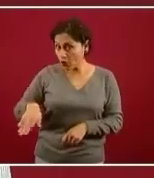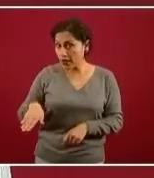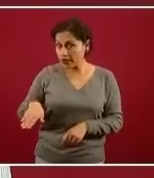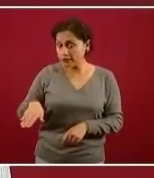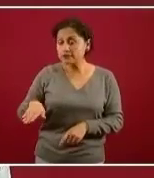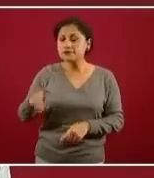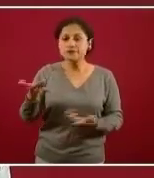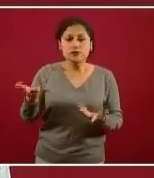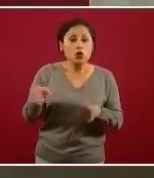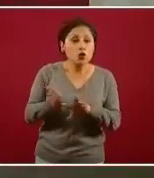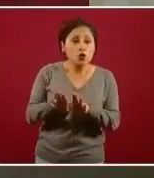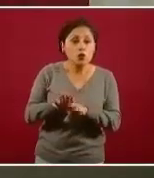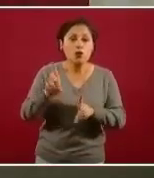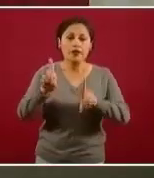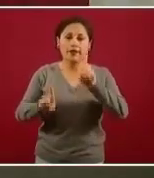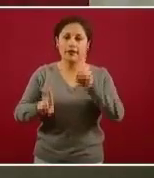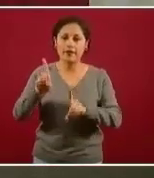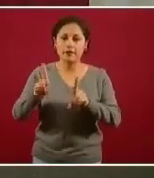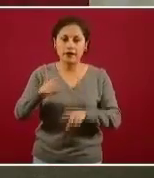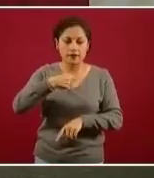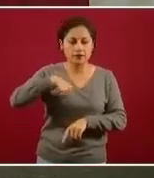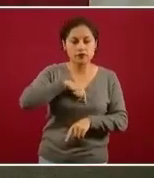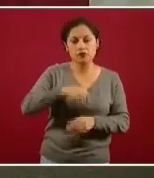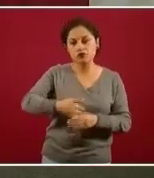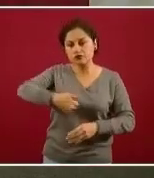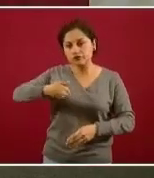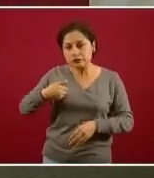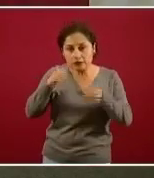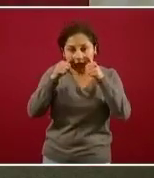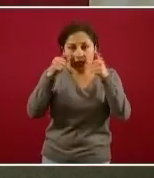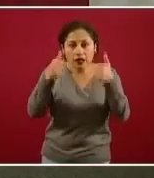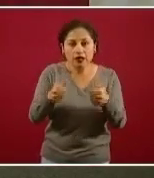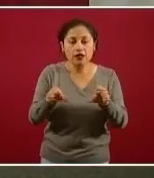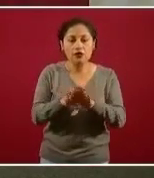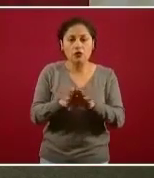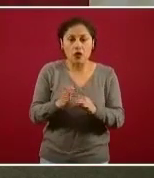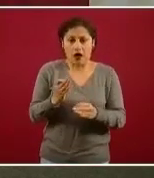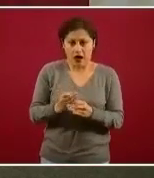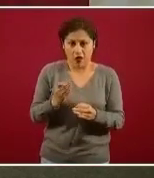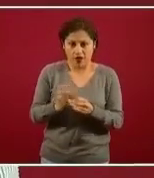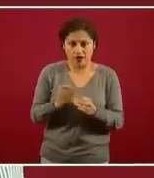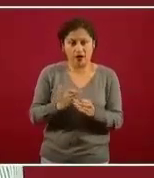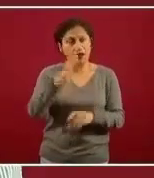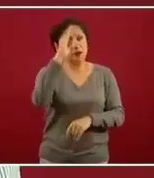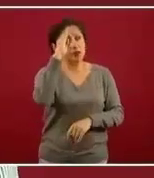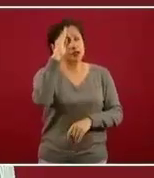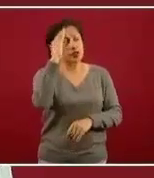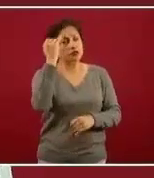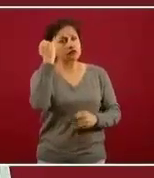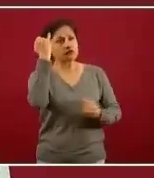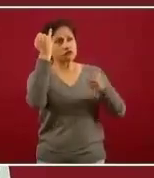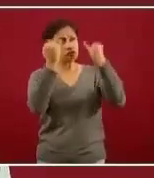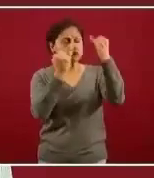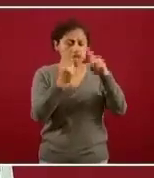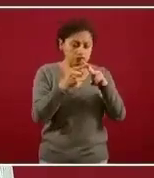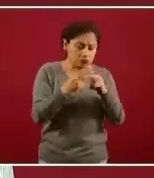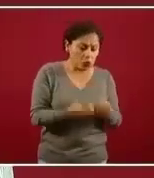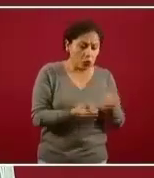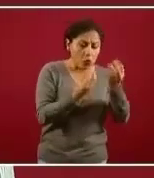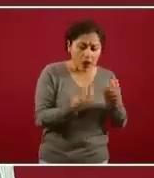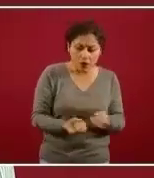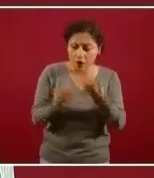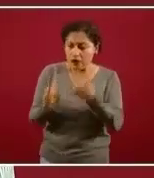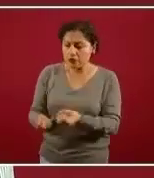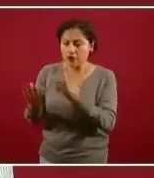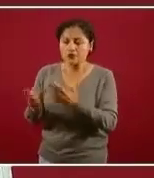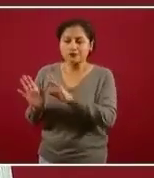las intervenciones que hagamos. Por lo tanto, es estéril estar hablando de cada uno de los distintos escenarios, que solo causaríamos confusión. Lo que se